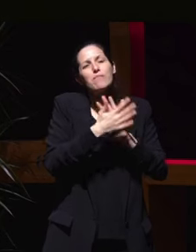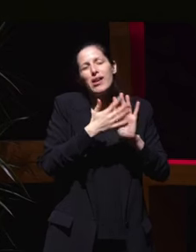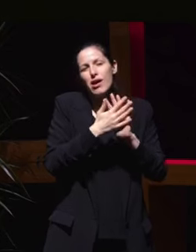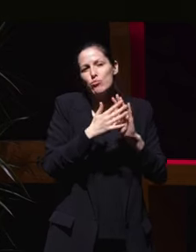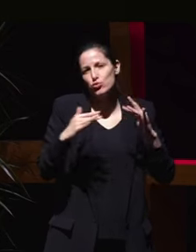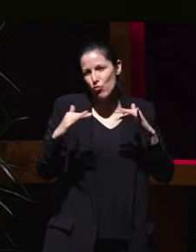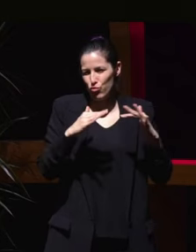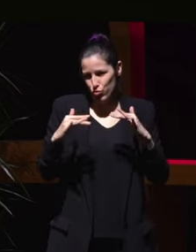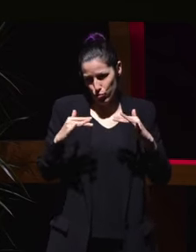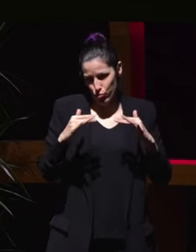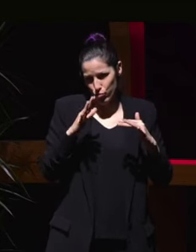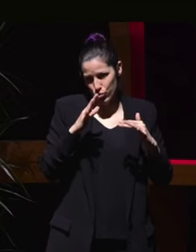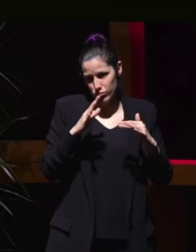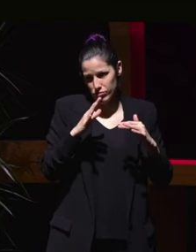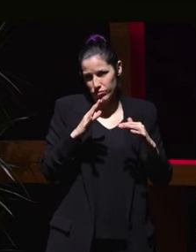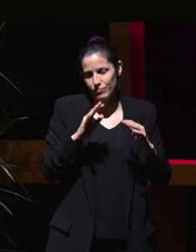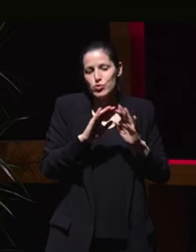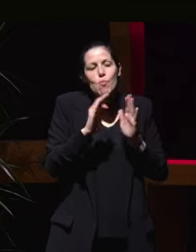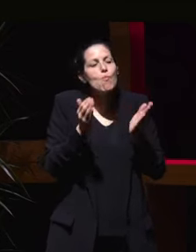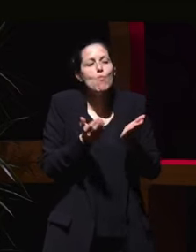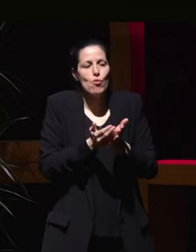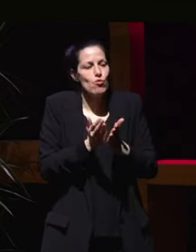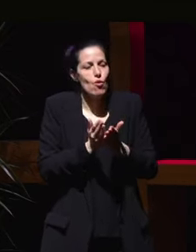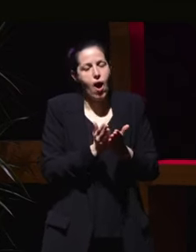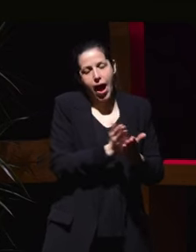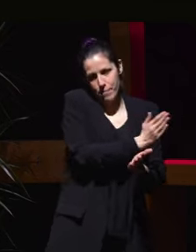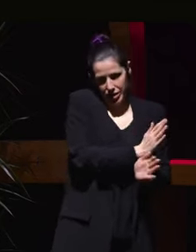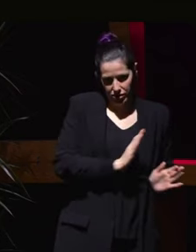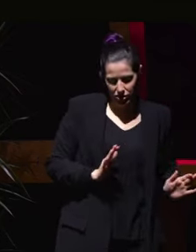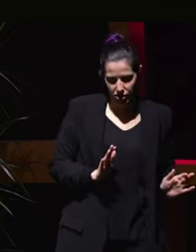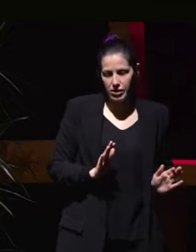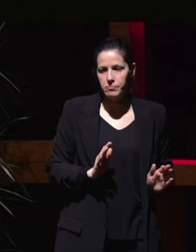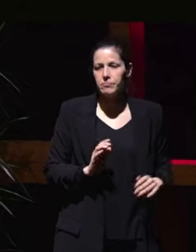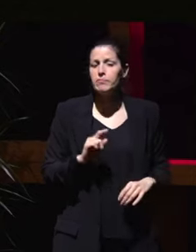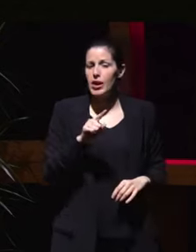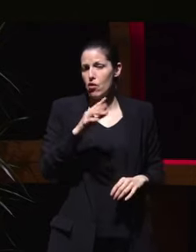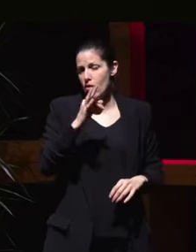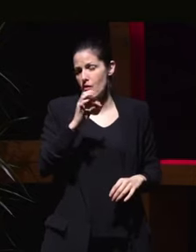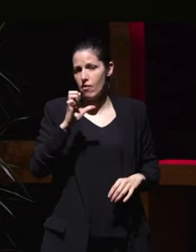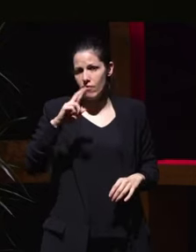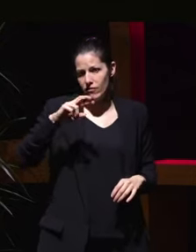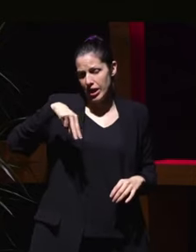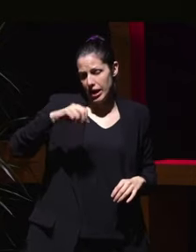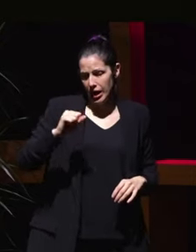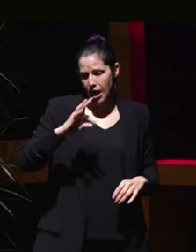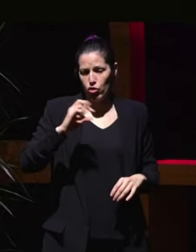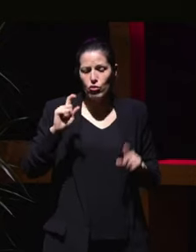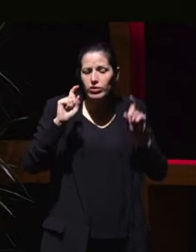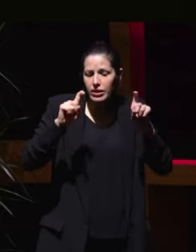un capítulo aparte. Fernando Vázquez era ese, o primeiro convidado especial, era o adestrador do